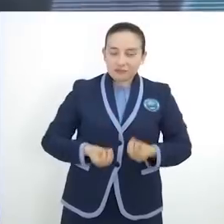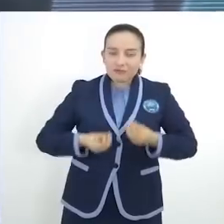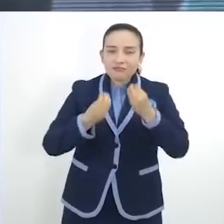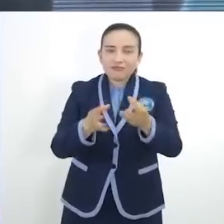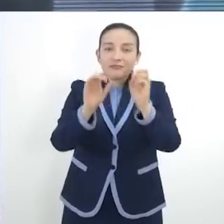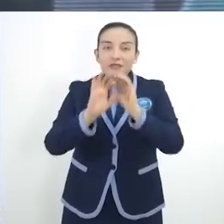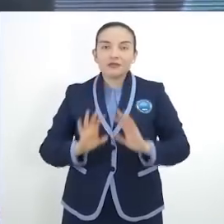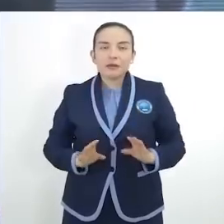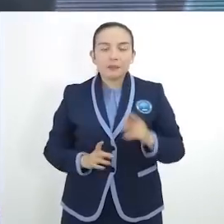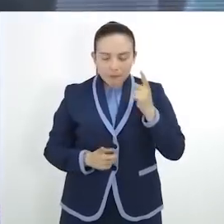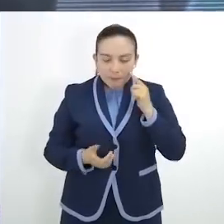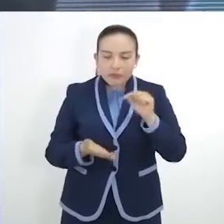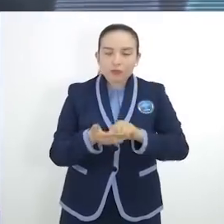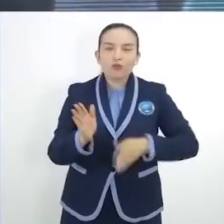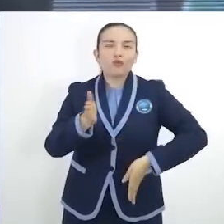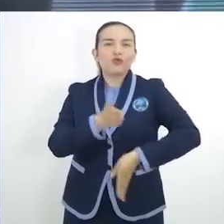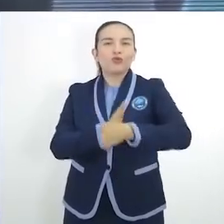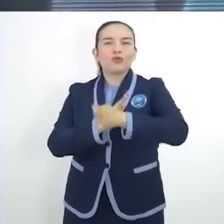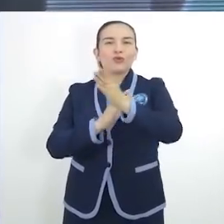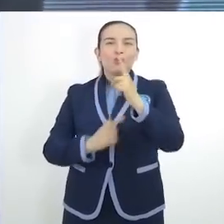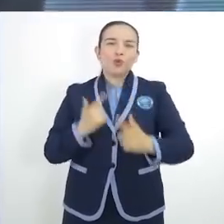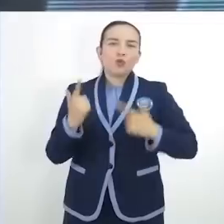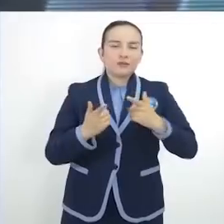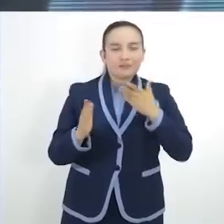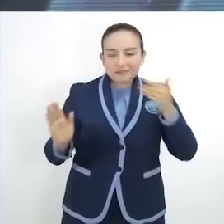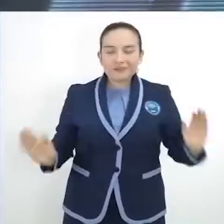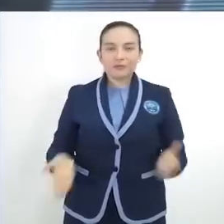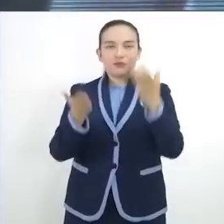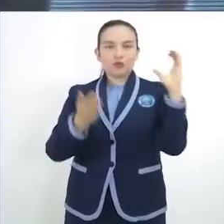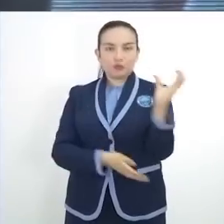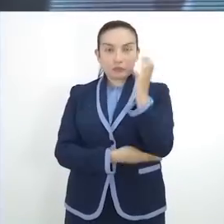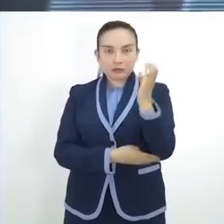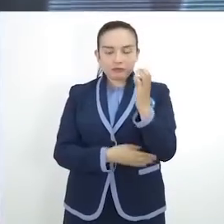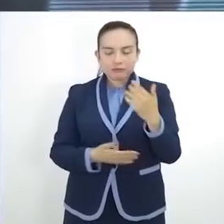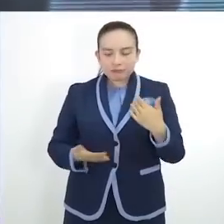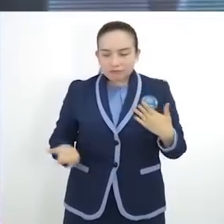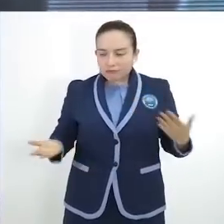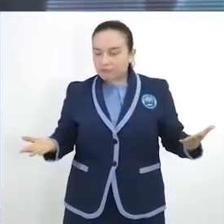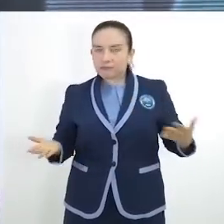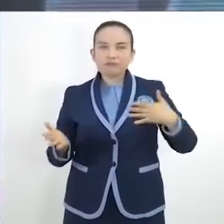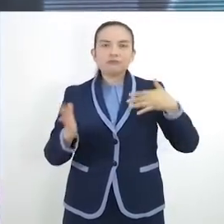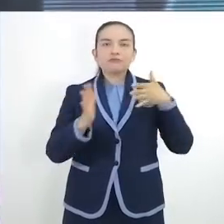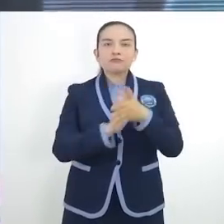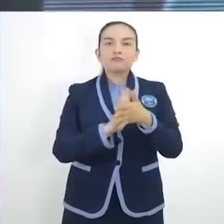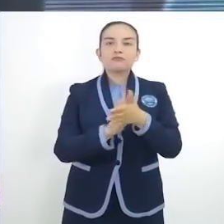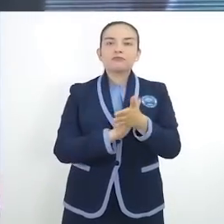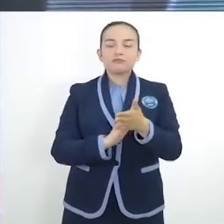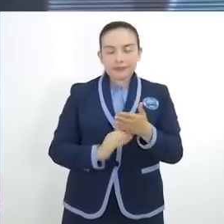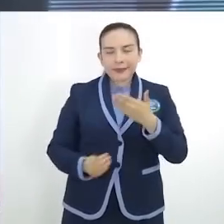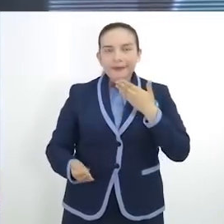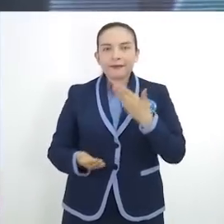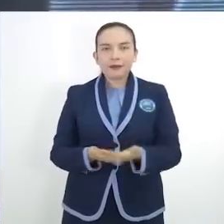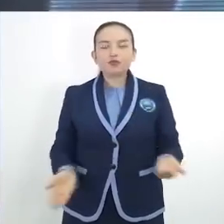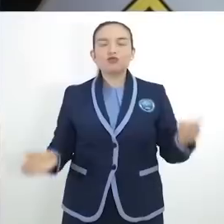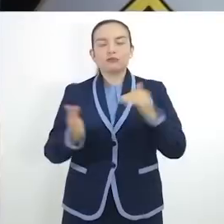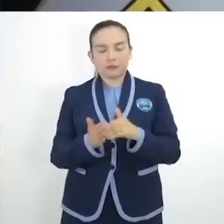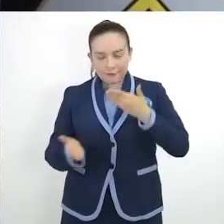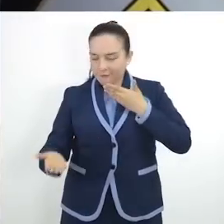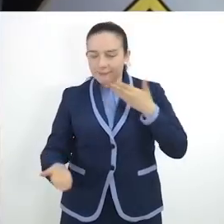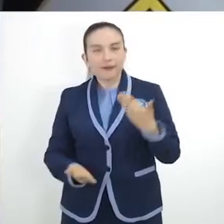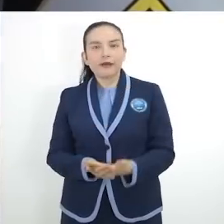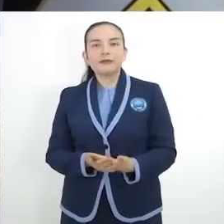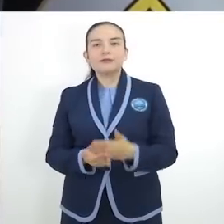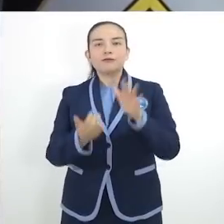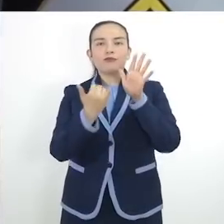familias para seguir en la lucha por un mejor país. No me queda más que volver a agradecer a la Fundación Internacional María